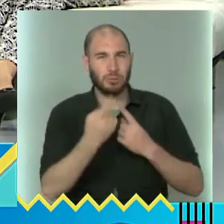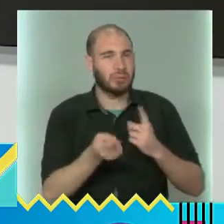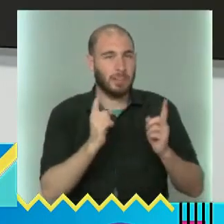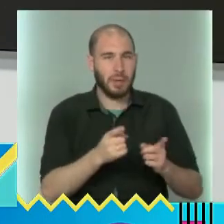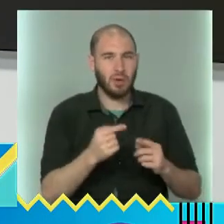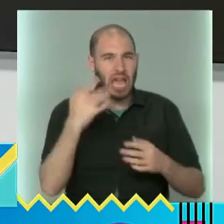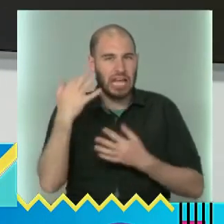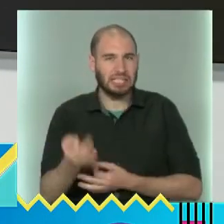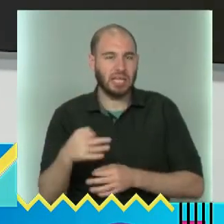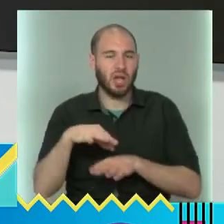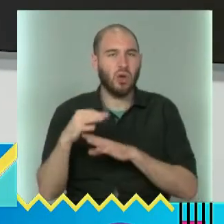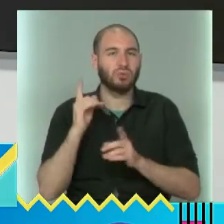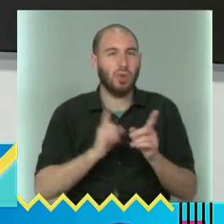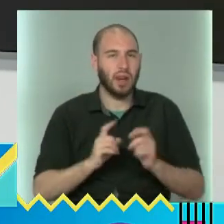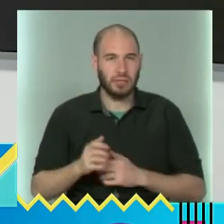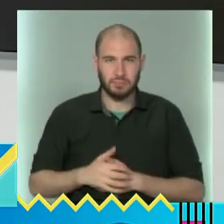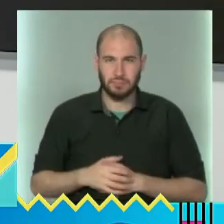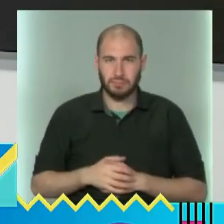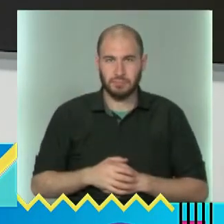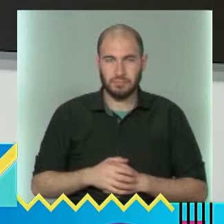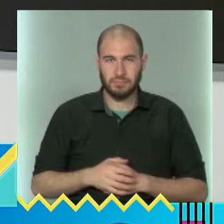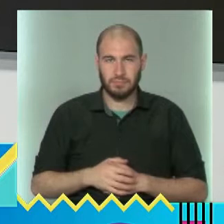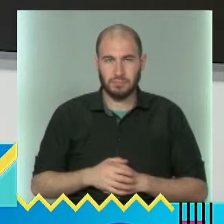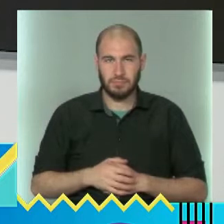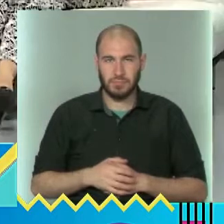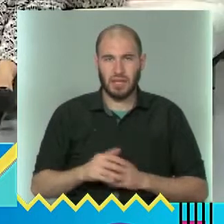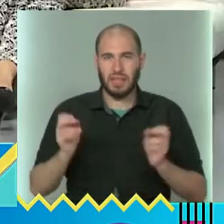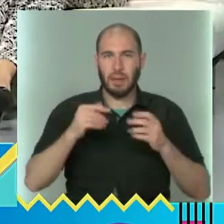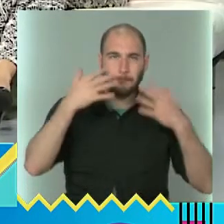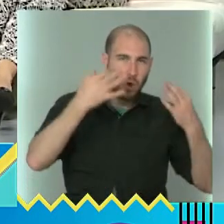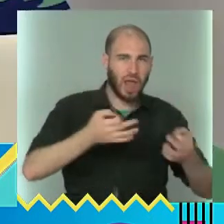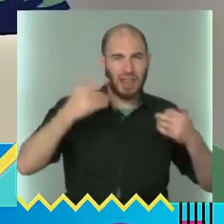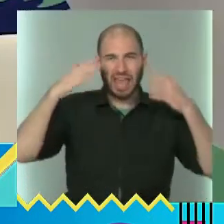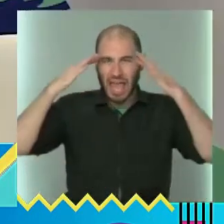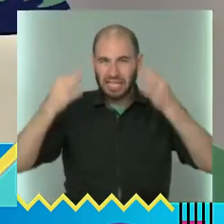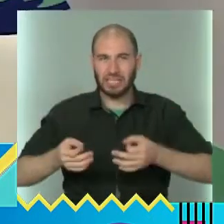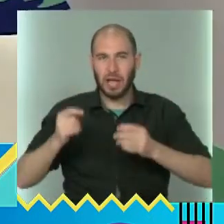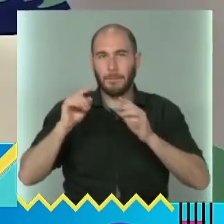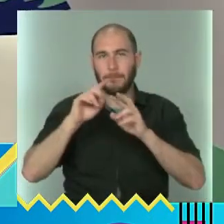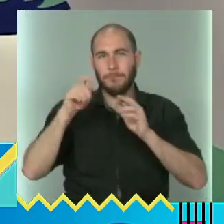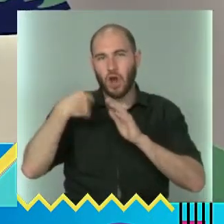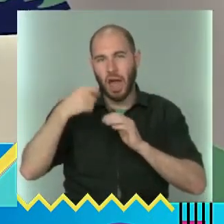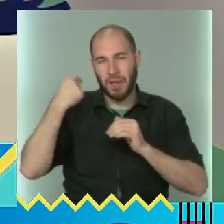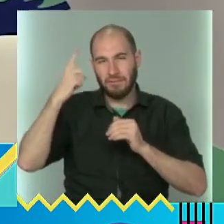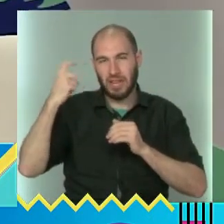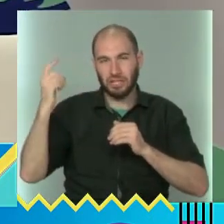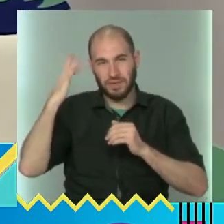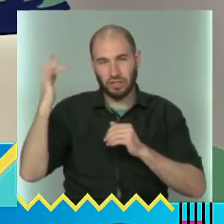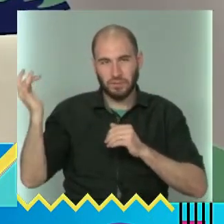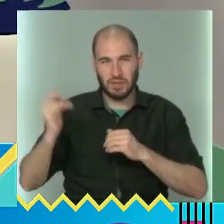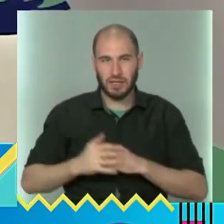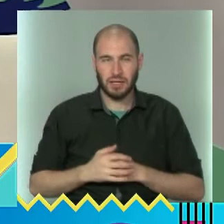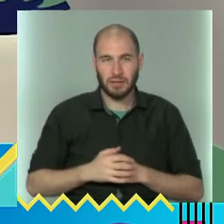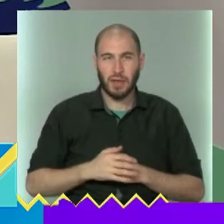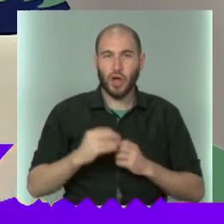cuanto a cuál es la ética del coach. Para hablar de moral y ética tendríamos que hacer un programa de filosofía. Tal cual.